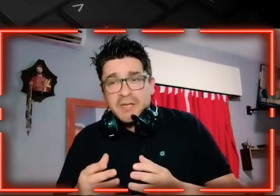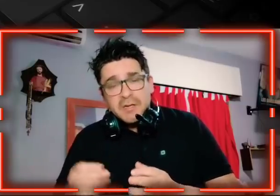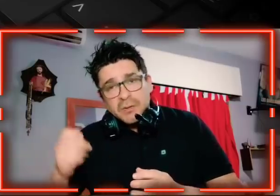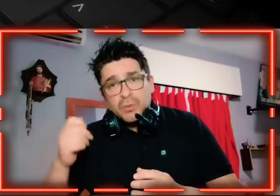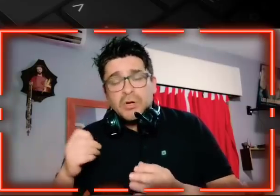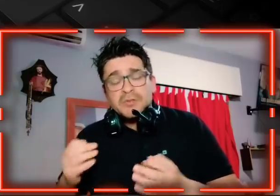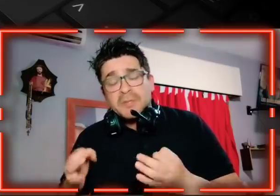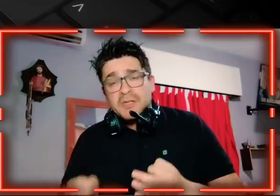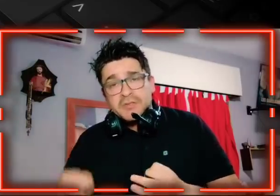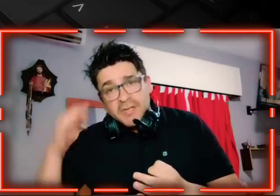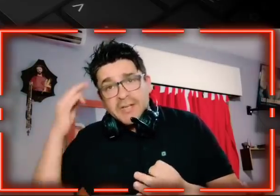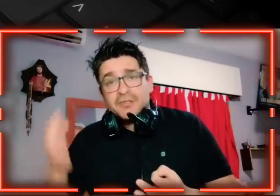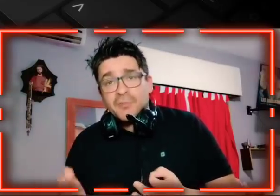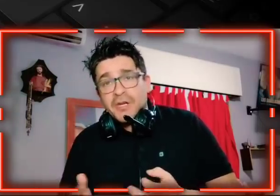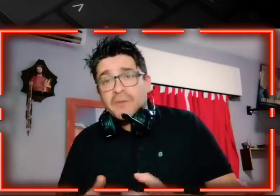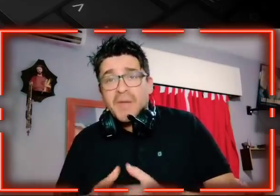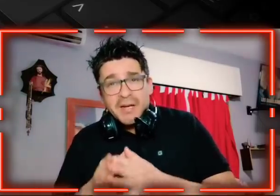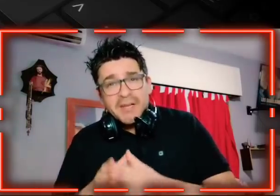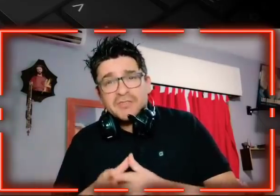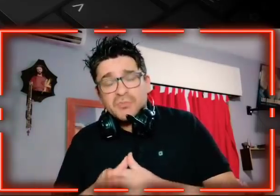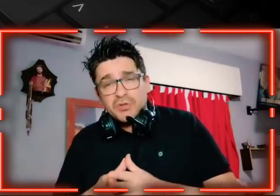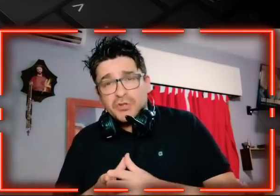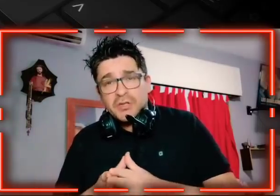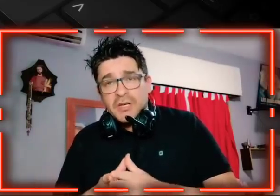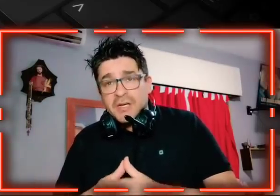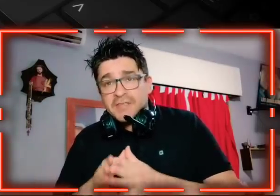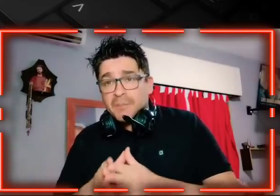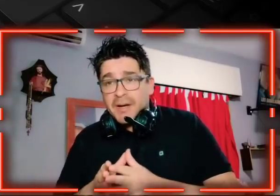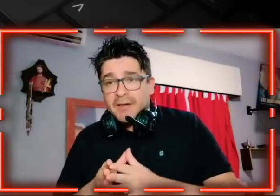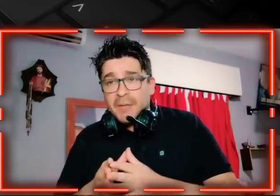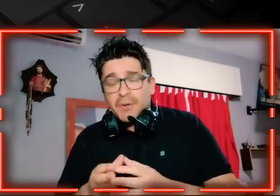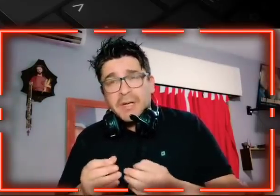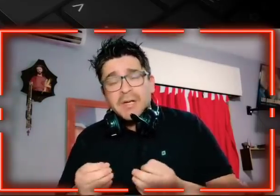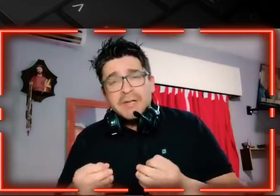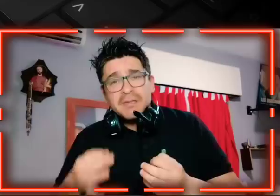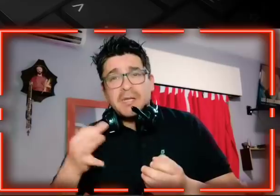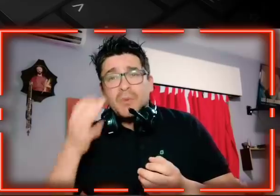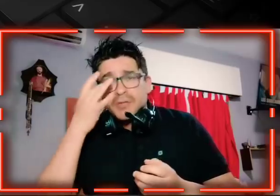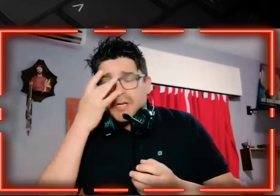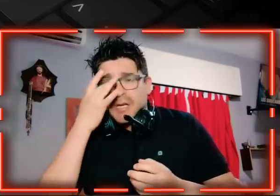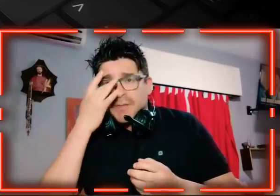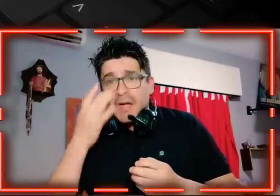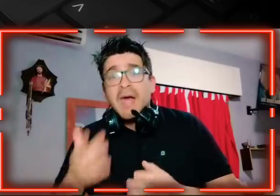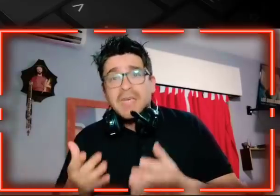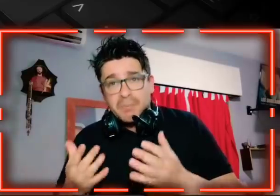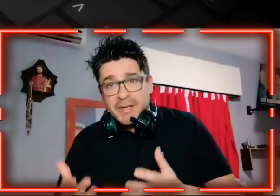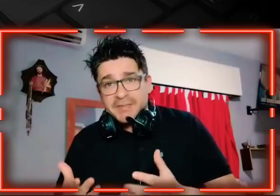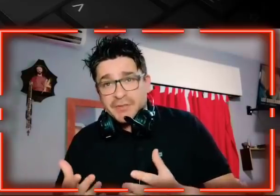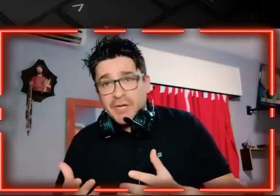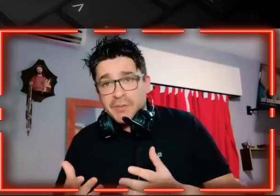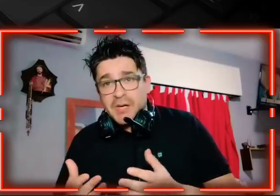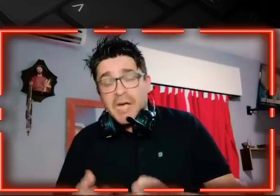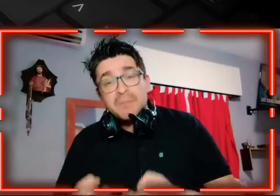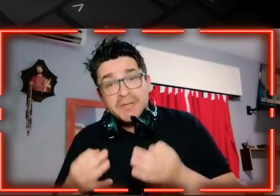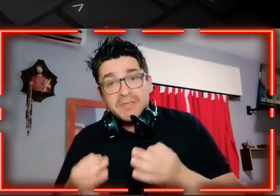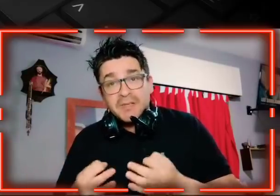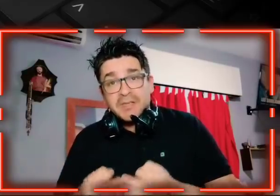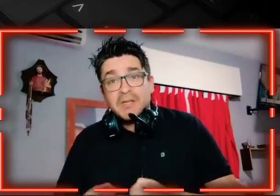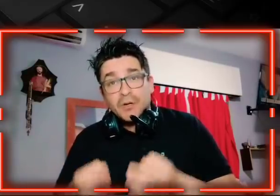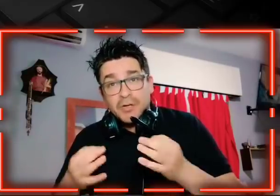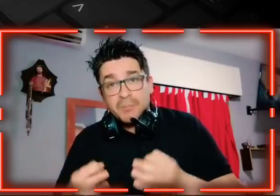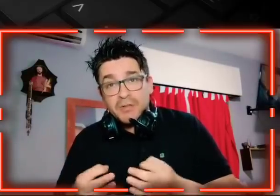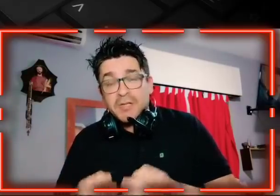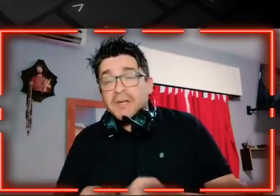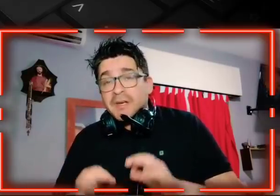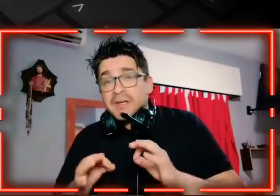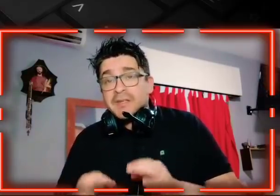que realmente uno, como siempre te digo, se saca el sombrero, agradece un montón esas palabras porque te demuestra que hay esperanzas todavía, que hay